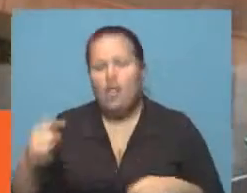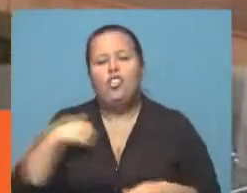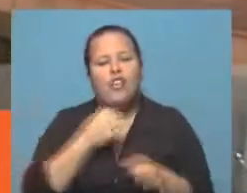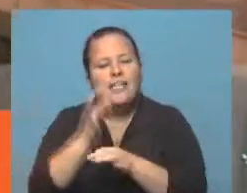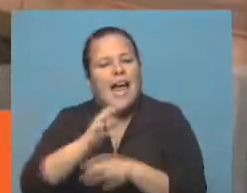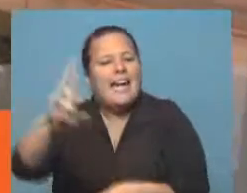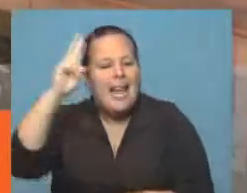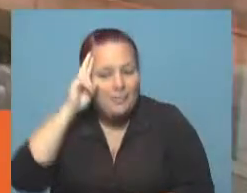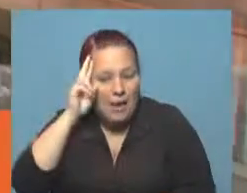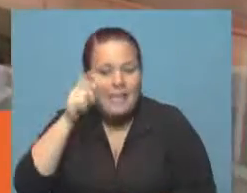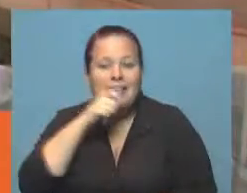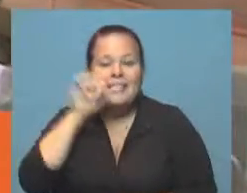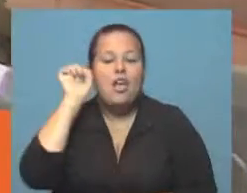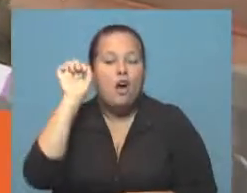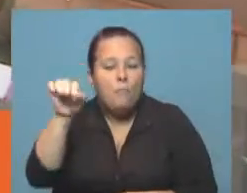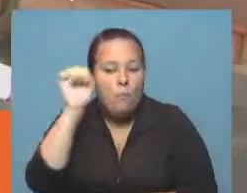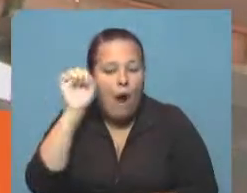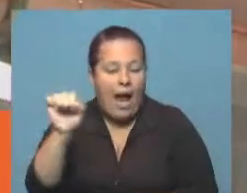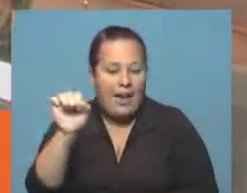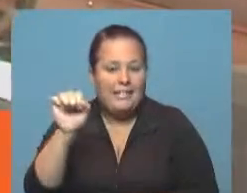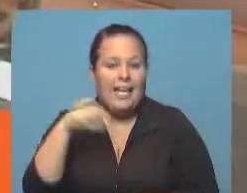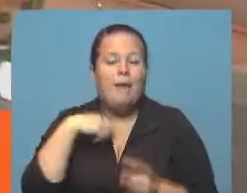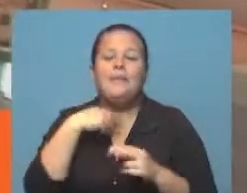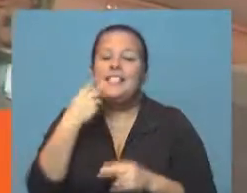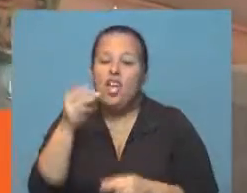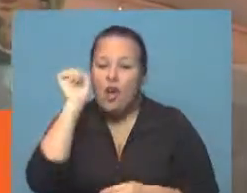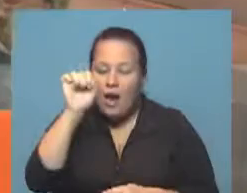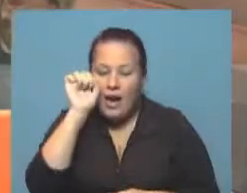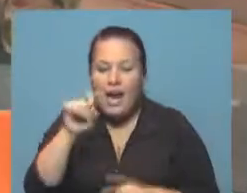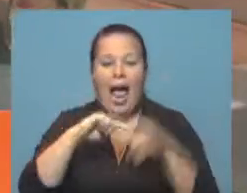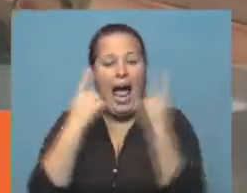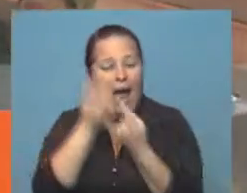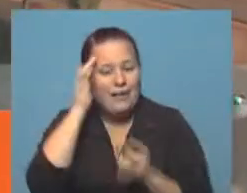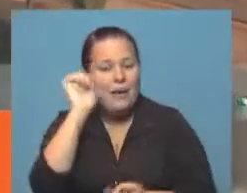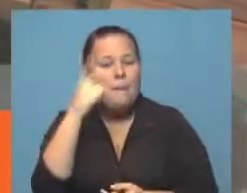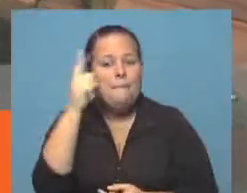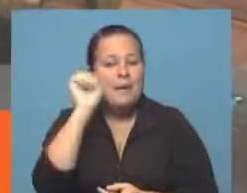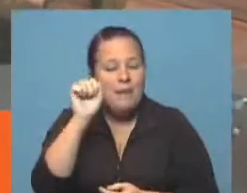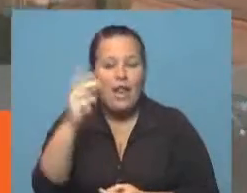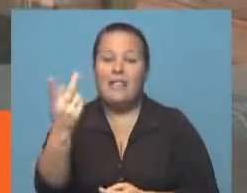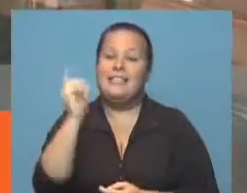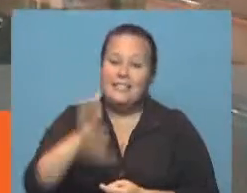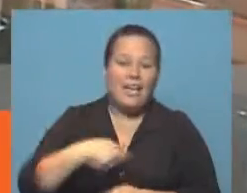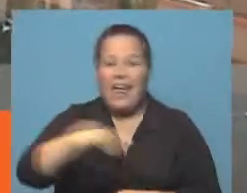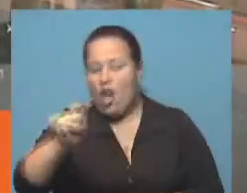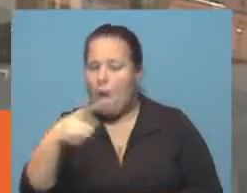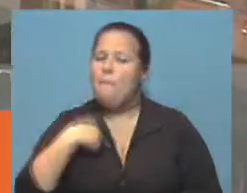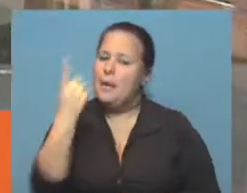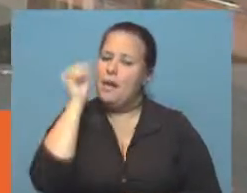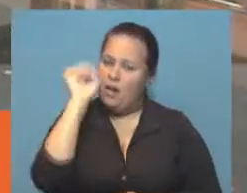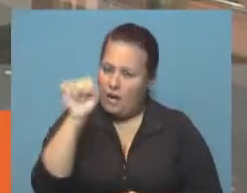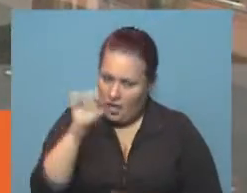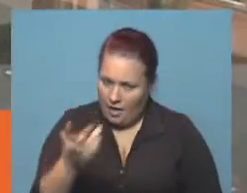el respeto cuando golpeo la puerta de mis chicos del cuarto antes de que me dé permiso para entrar.